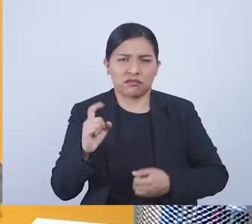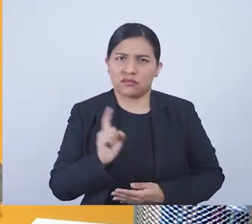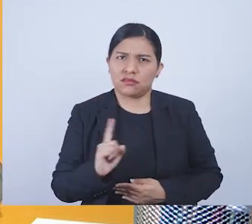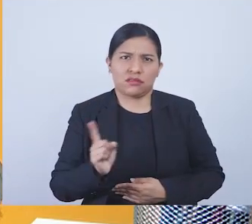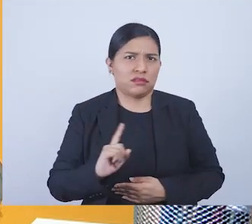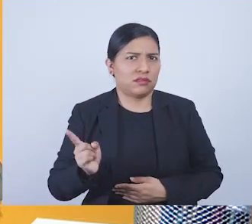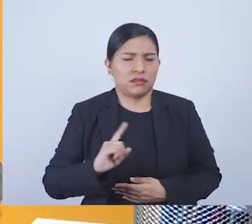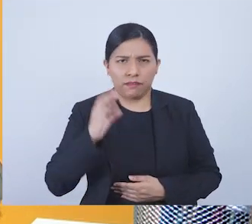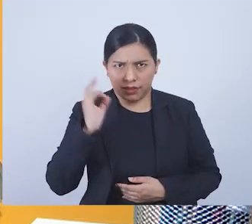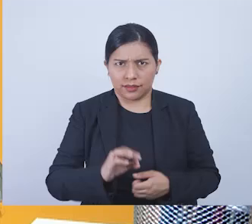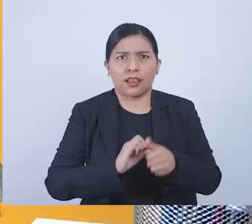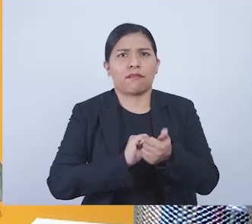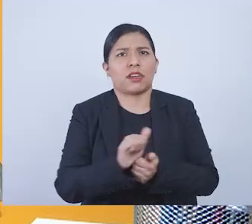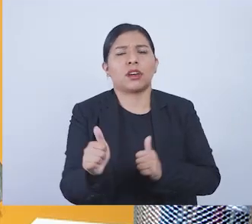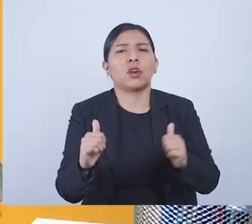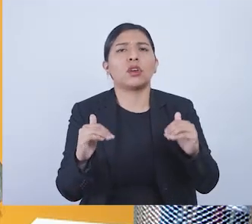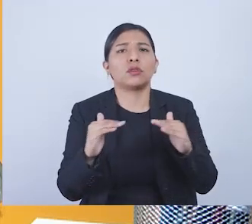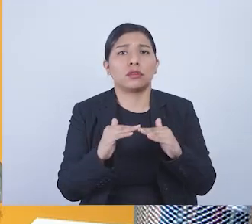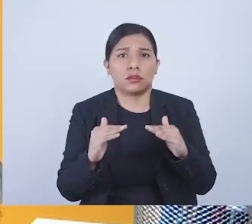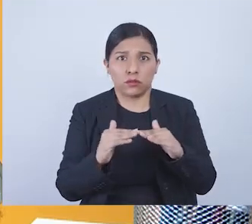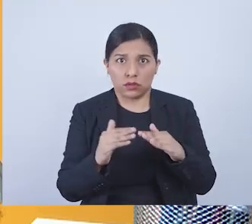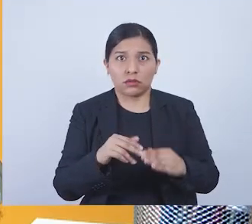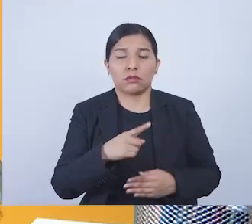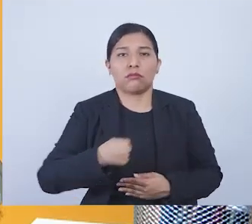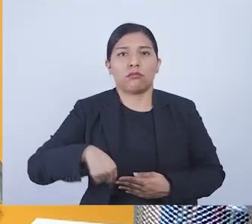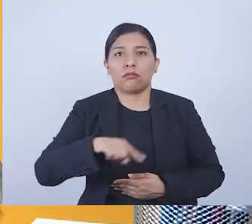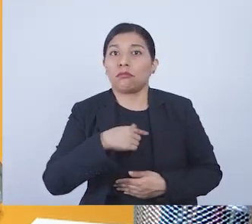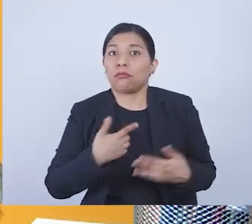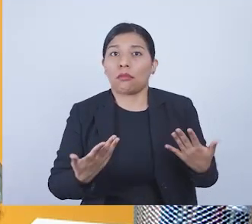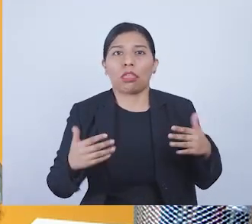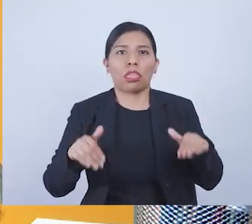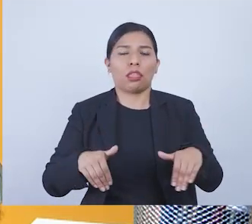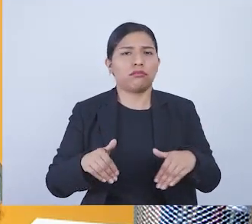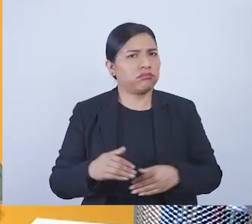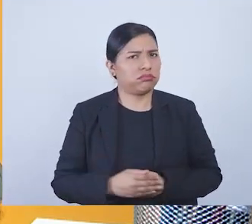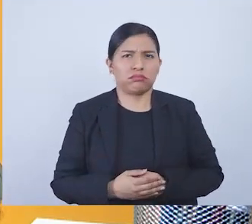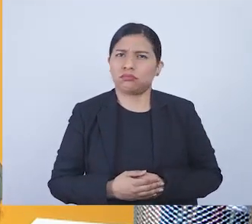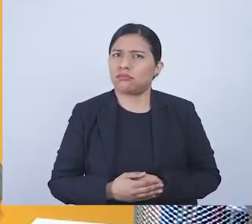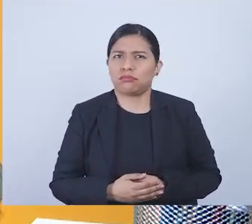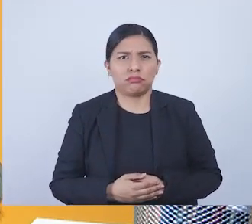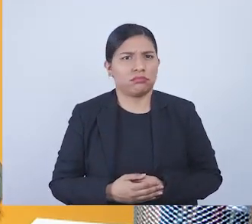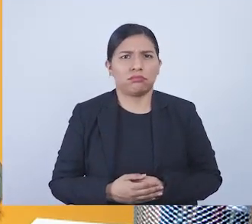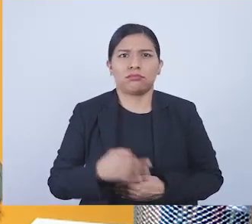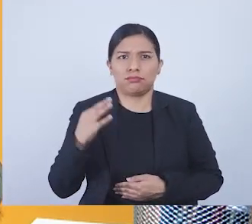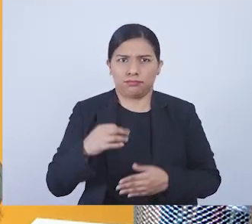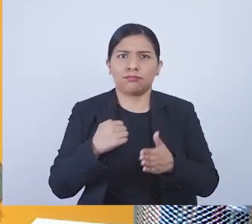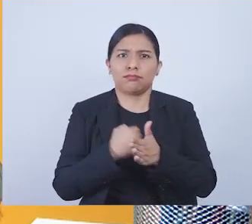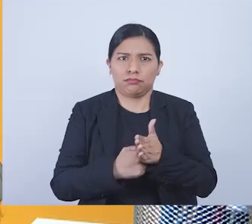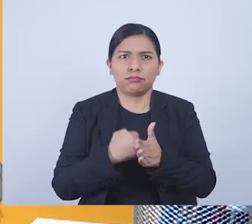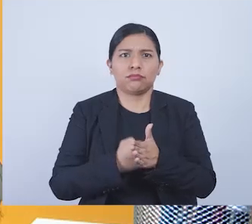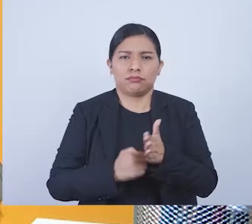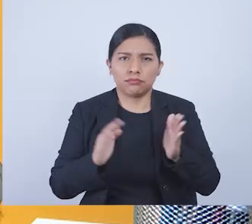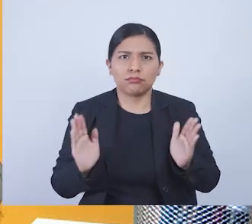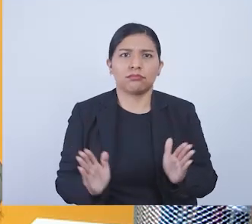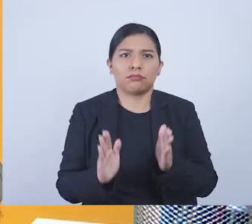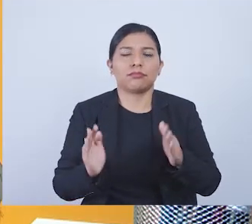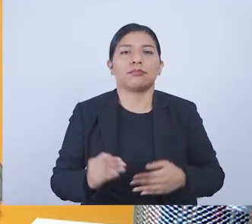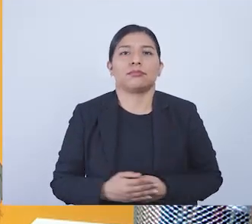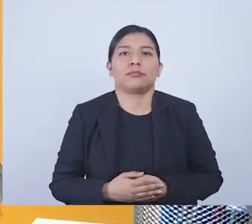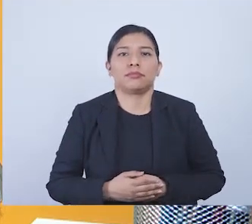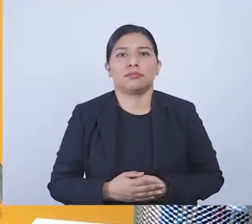aspecto curricular y no va a quedar más que una asignatura de entretención en los centros